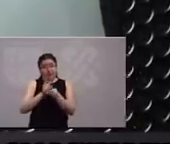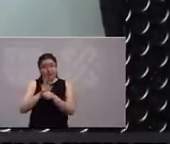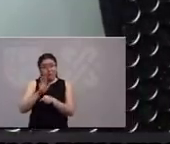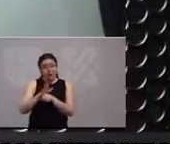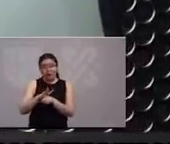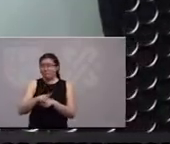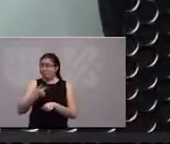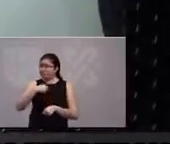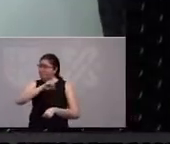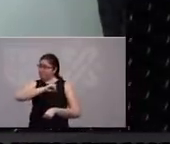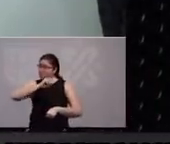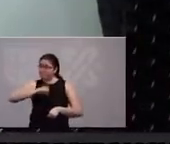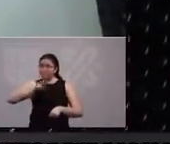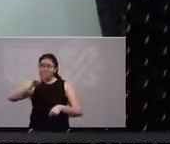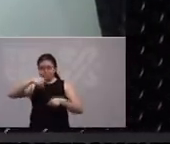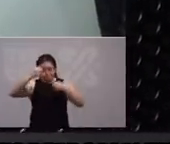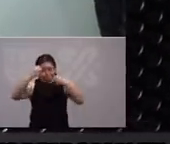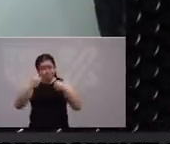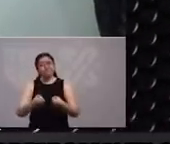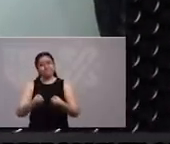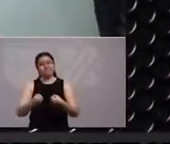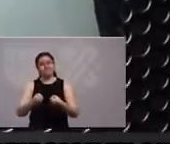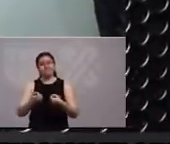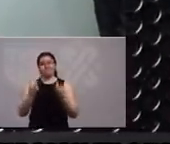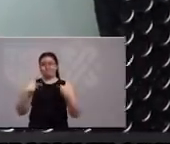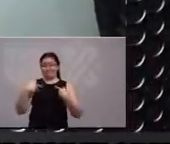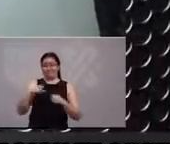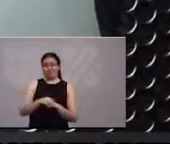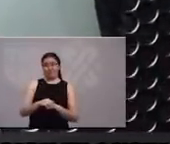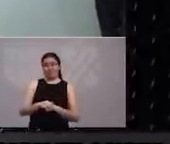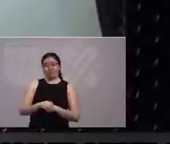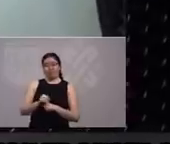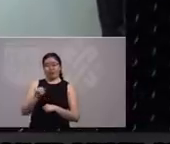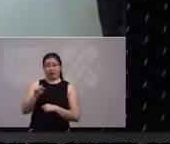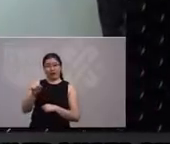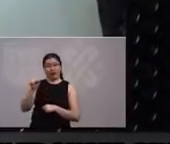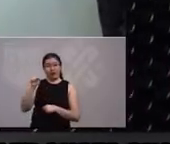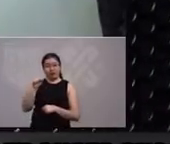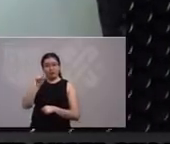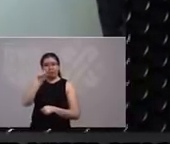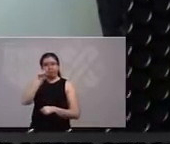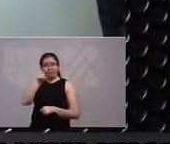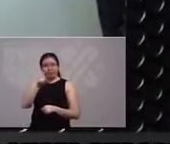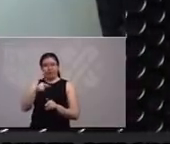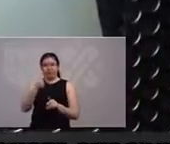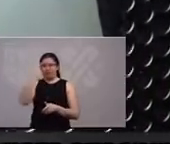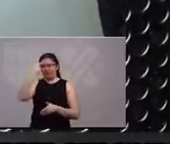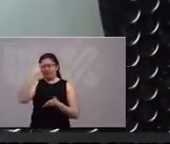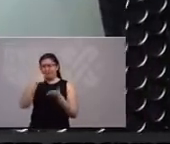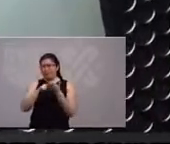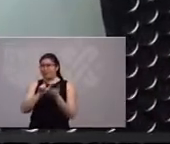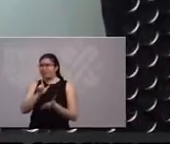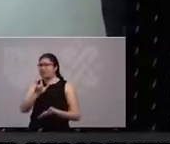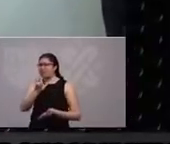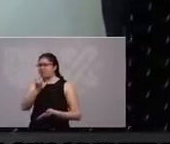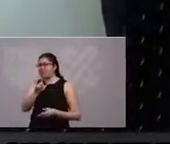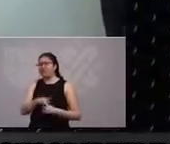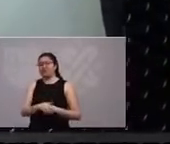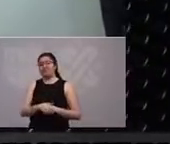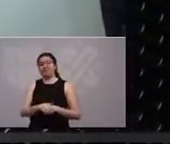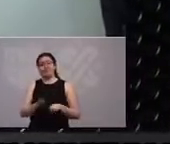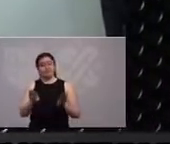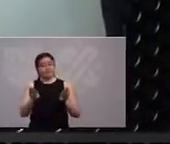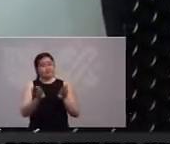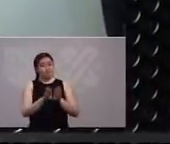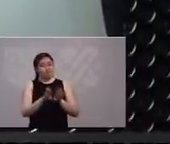de las personas. El mismo sábado mostramos, el día lunes creo, cómo